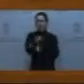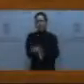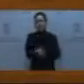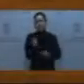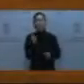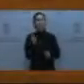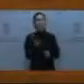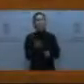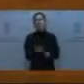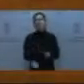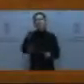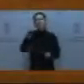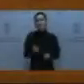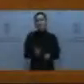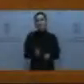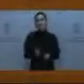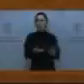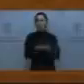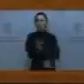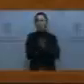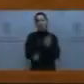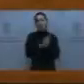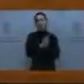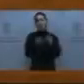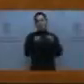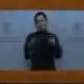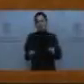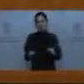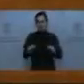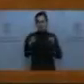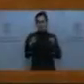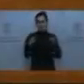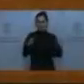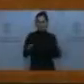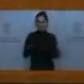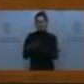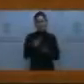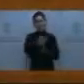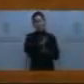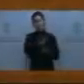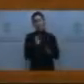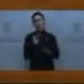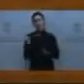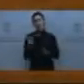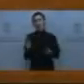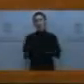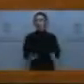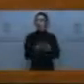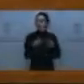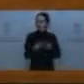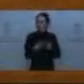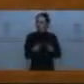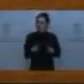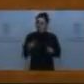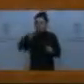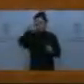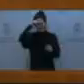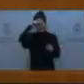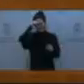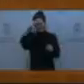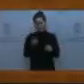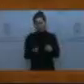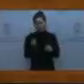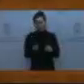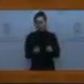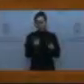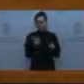joya, sino es una seña de identidad de Asturias, que va mucho más allá, en este caso, del valor social, del valor cultural, y fíjese, en